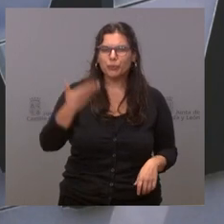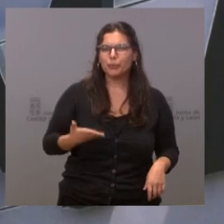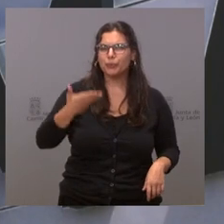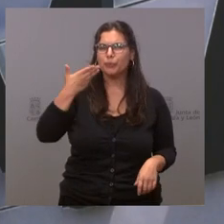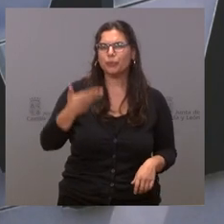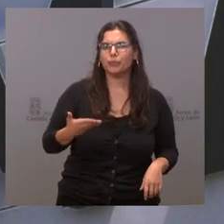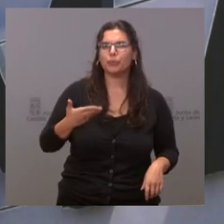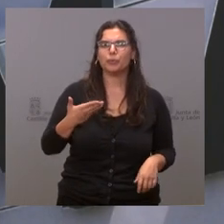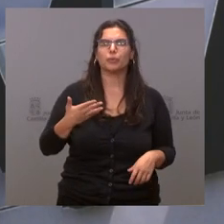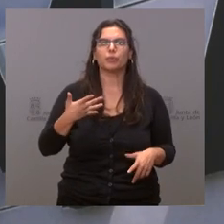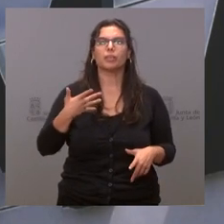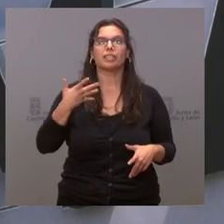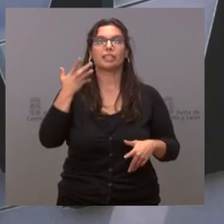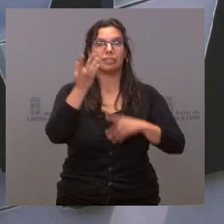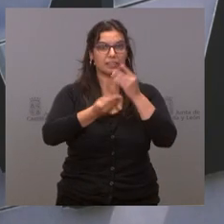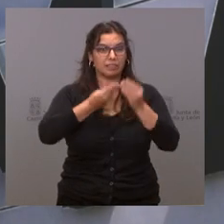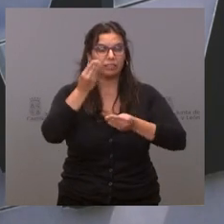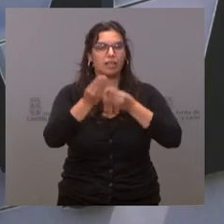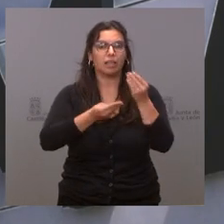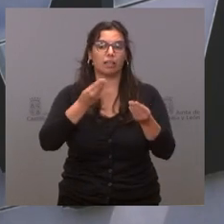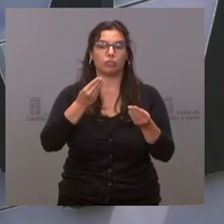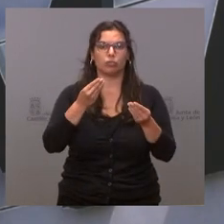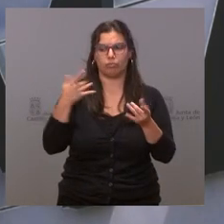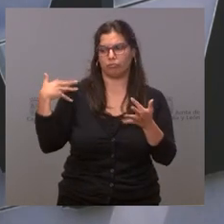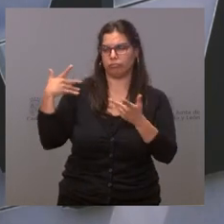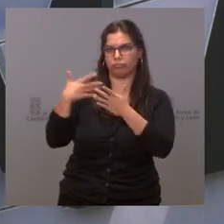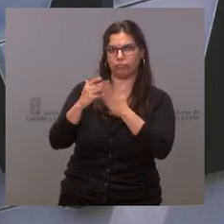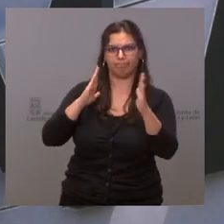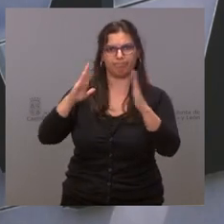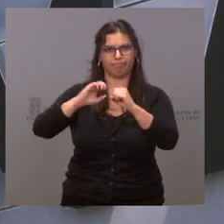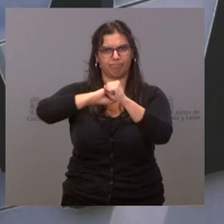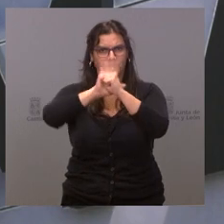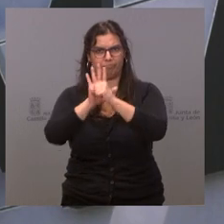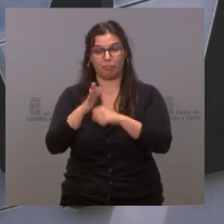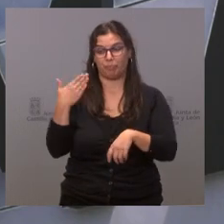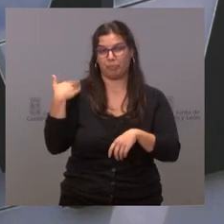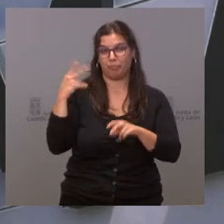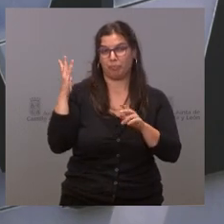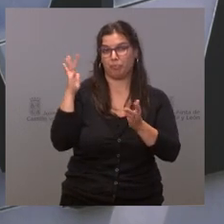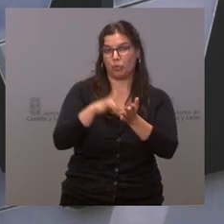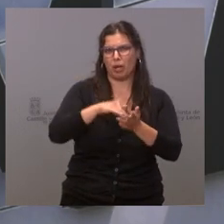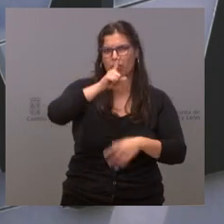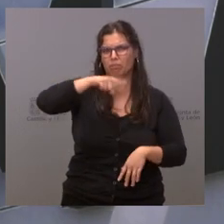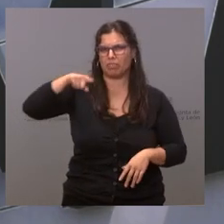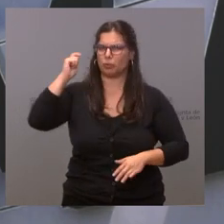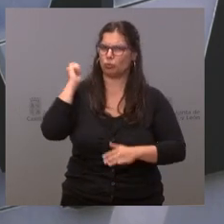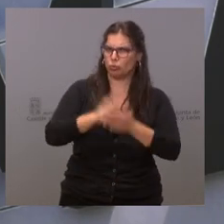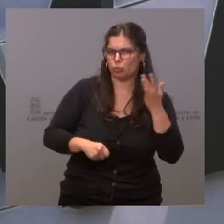realizado a lo largo de la pandemia fueron meses muy duros